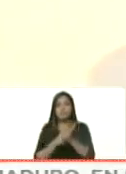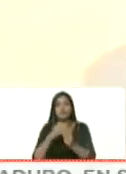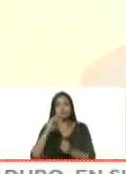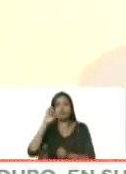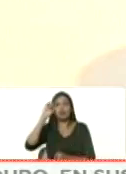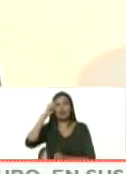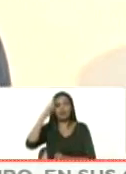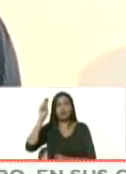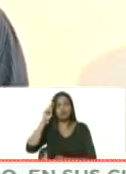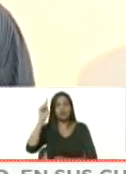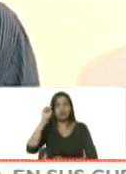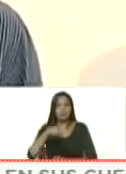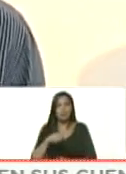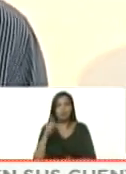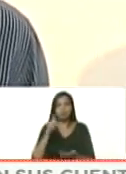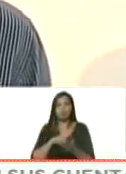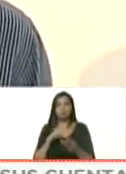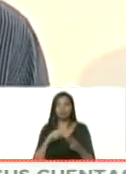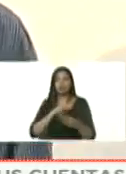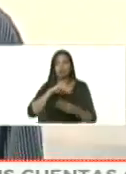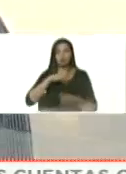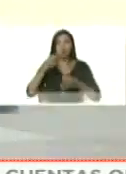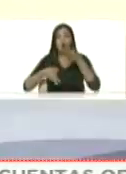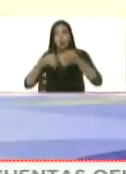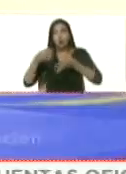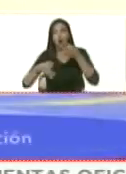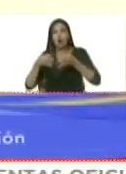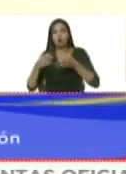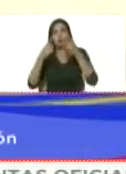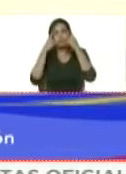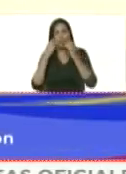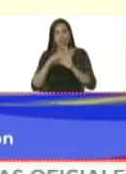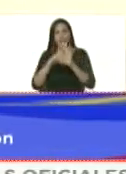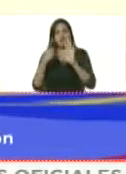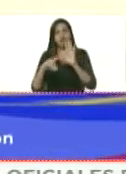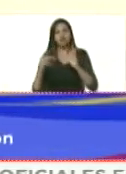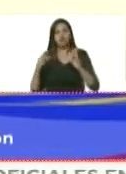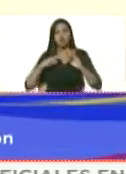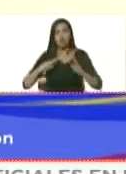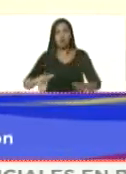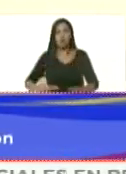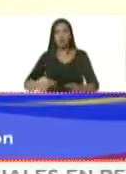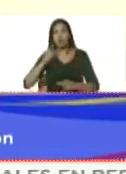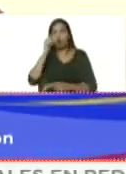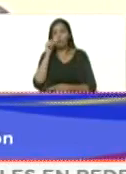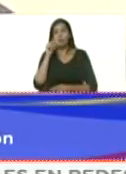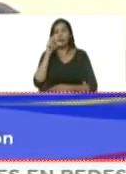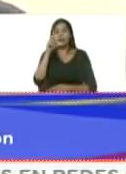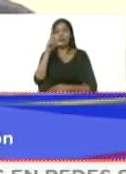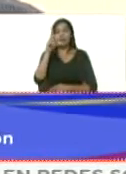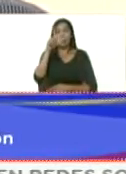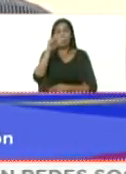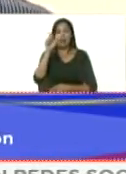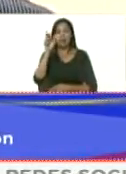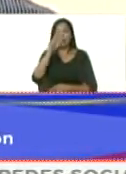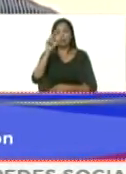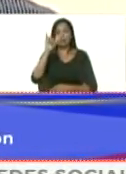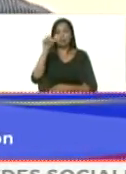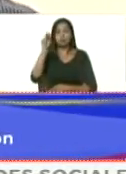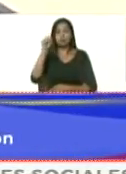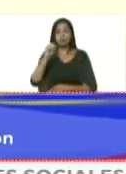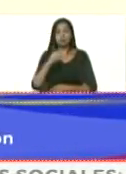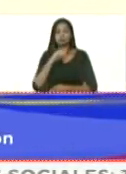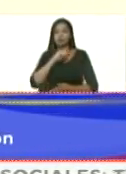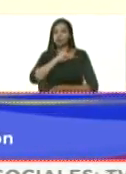Plasencia, por nuestro abogado experto en el tema de derechos humanos, Larry Daboe, y mi persona. Acabamos